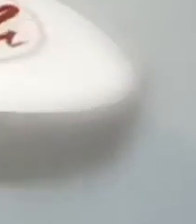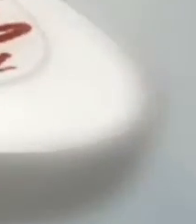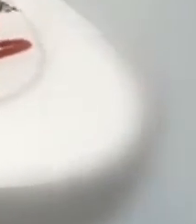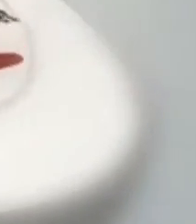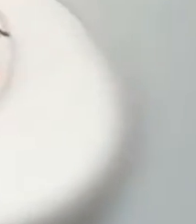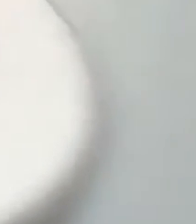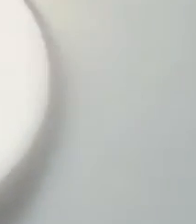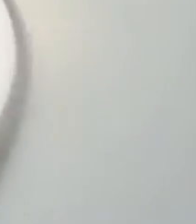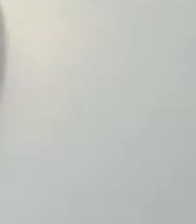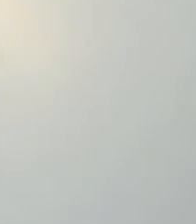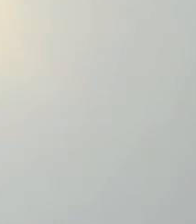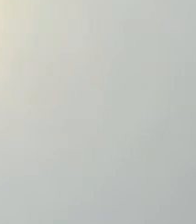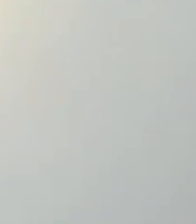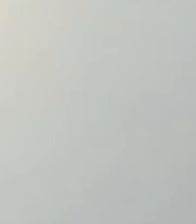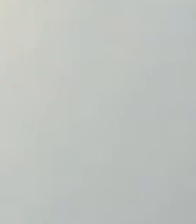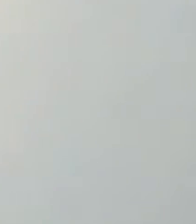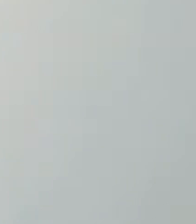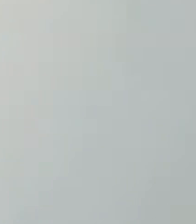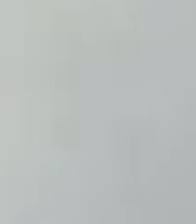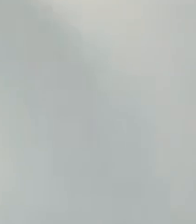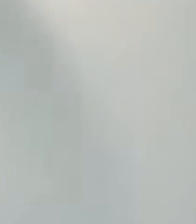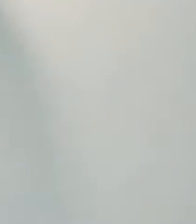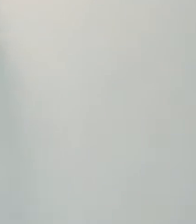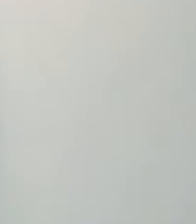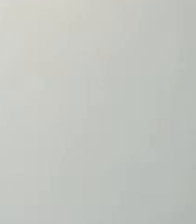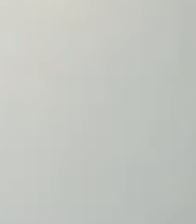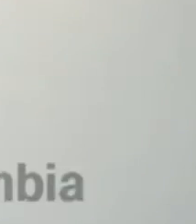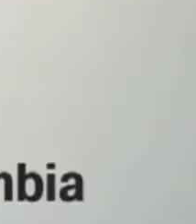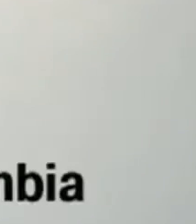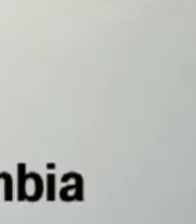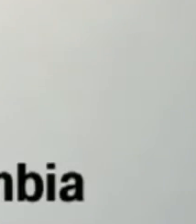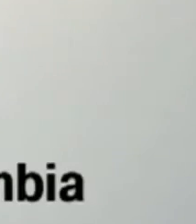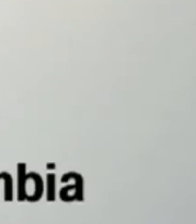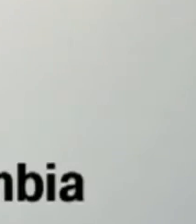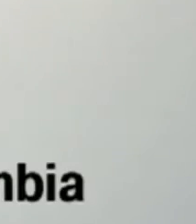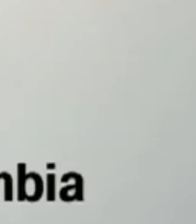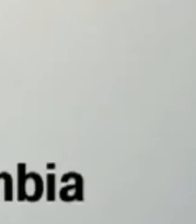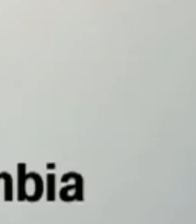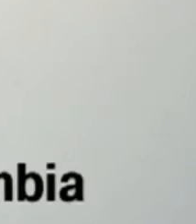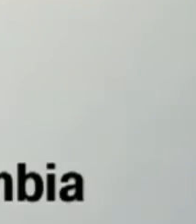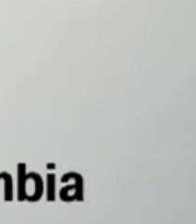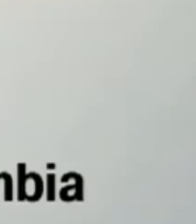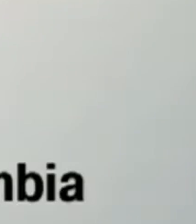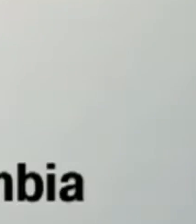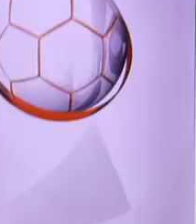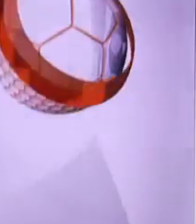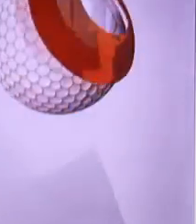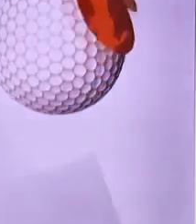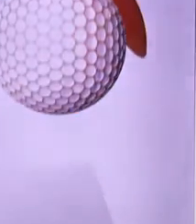de Restaurante El Machín Gourmet, ahora en su nueva sede en el barrio Colombia.